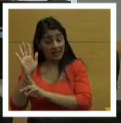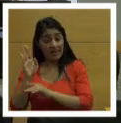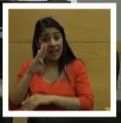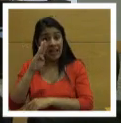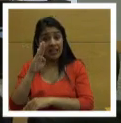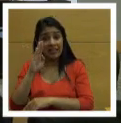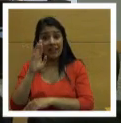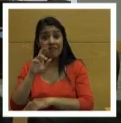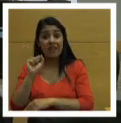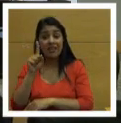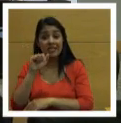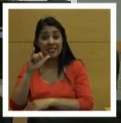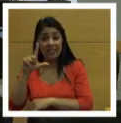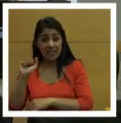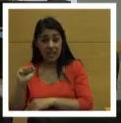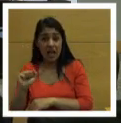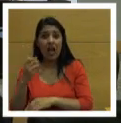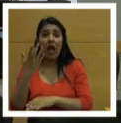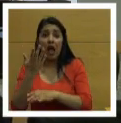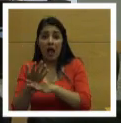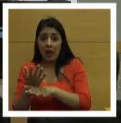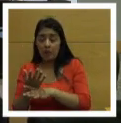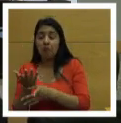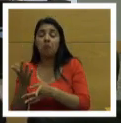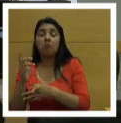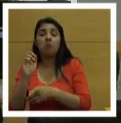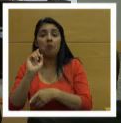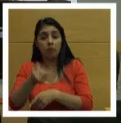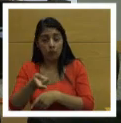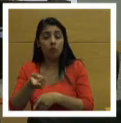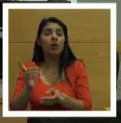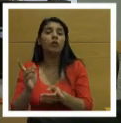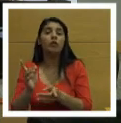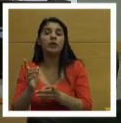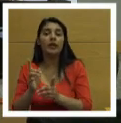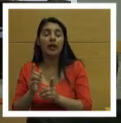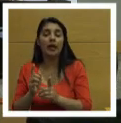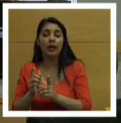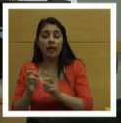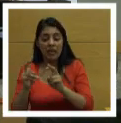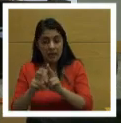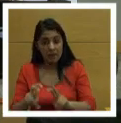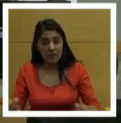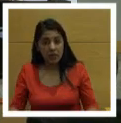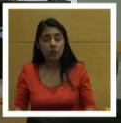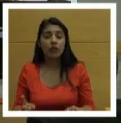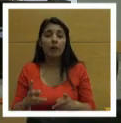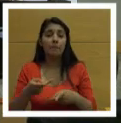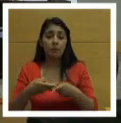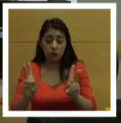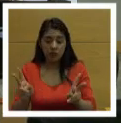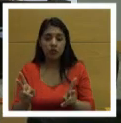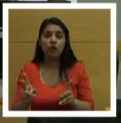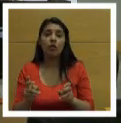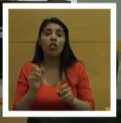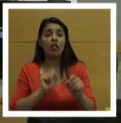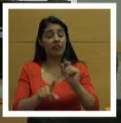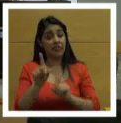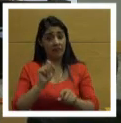pueden ser consideradas por juzgadores, persecutores, persecutores públicos,